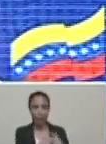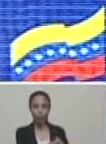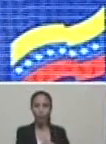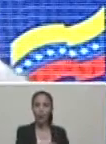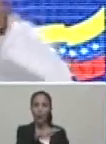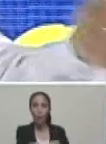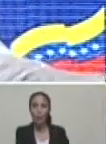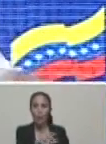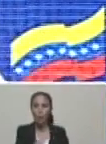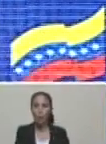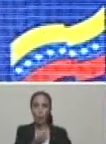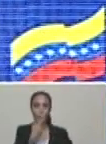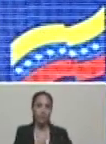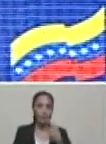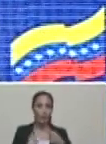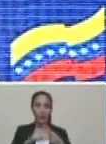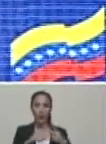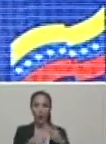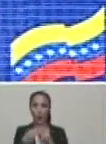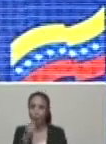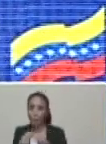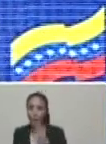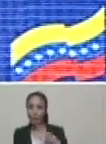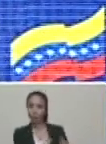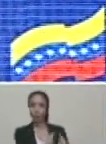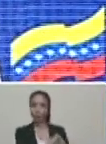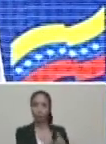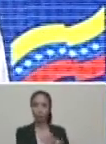medicina, alimentos,